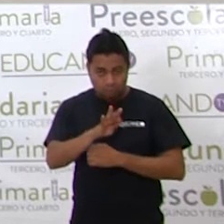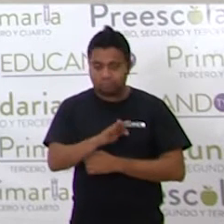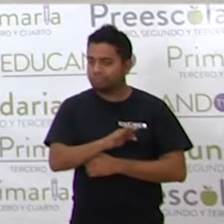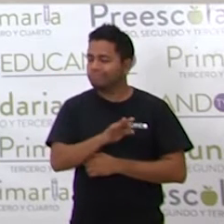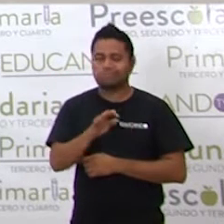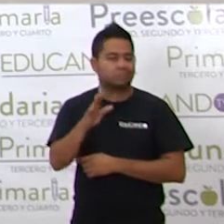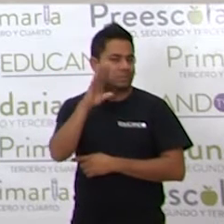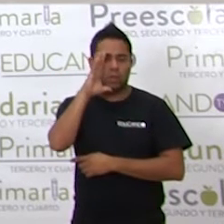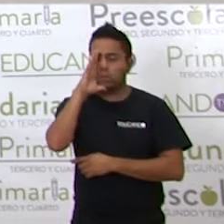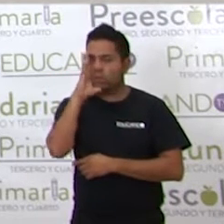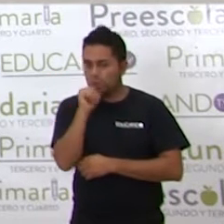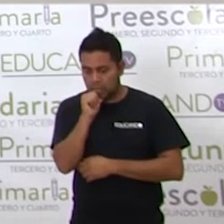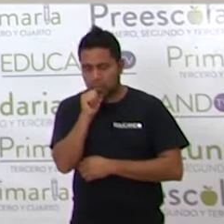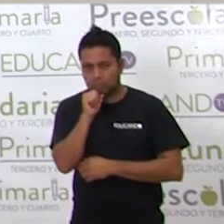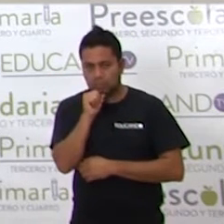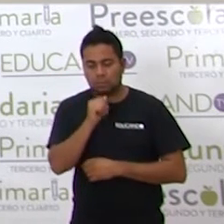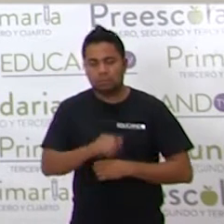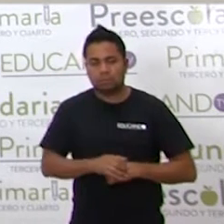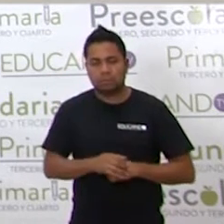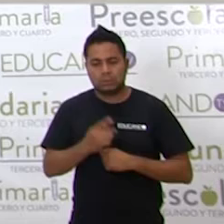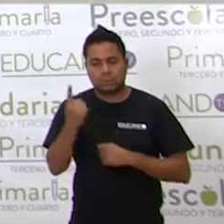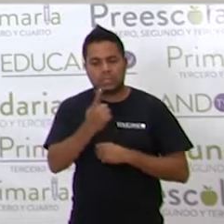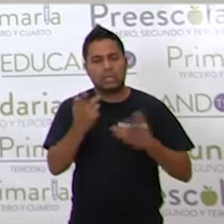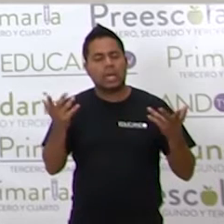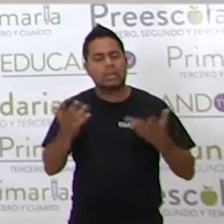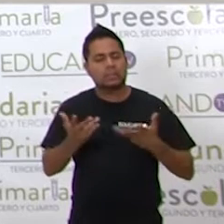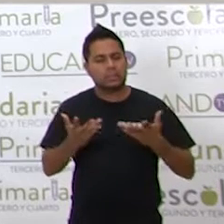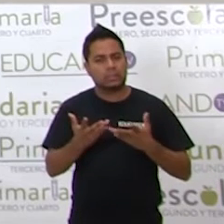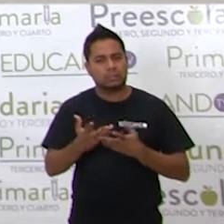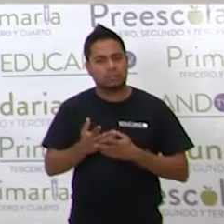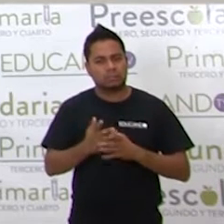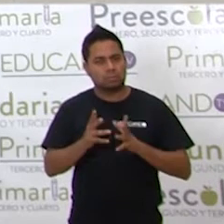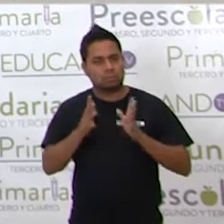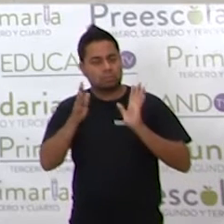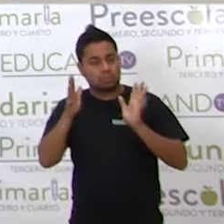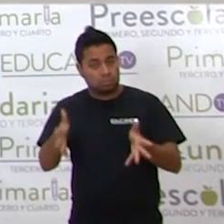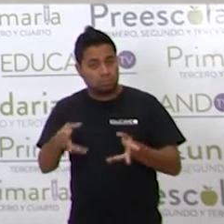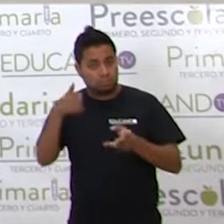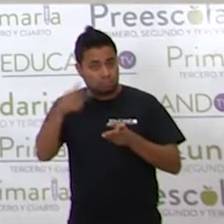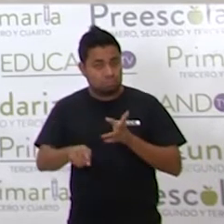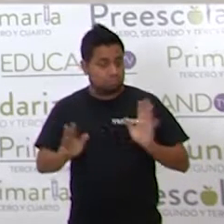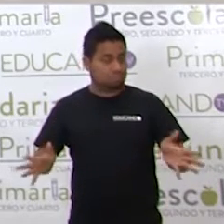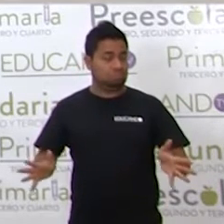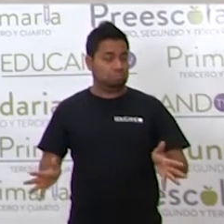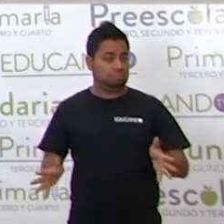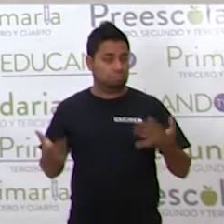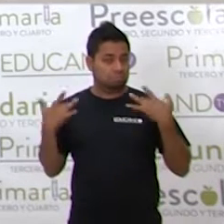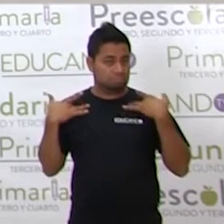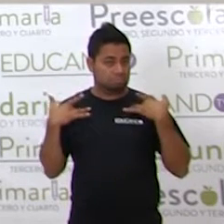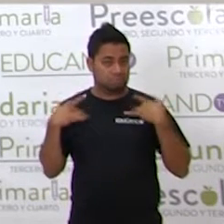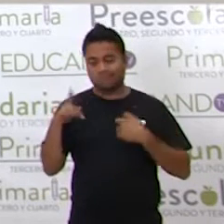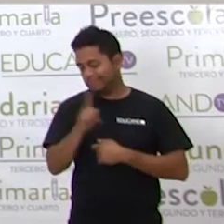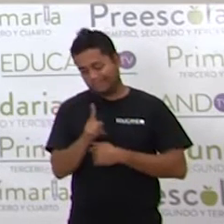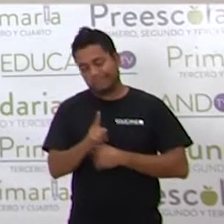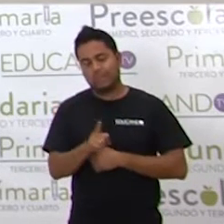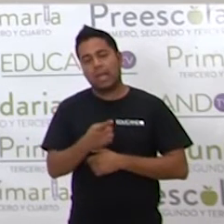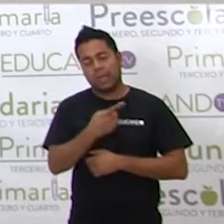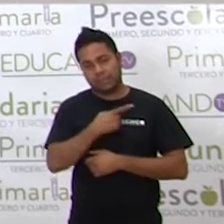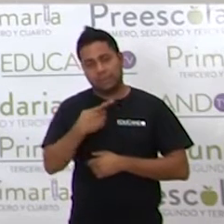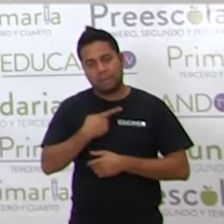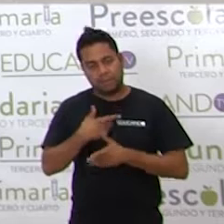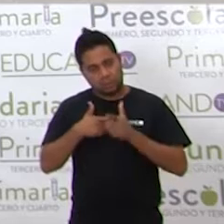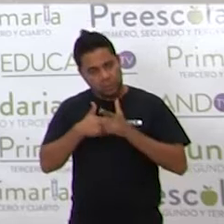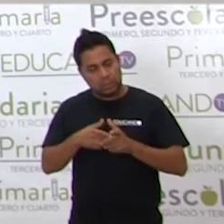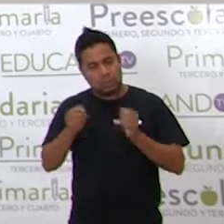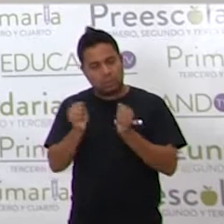prácticamente imposible. ¿Qué hacemos? ¿Nos detenemos? No, no nos vamos a detener. Tenemos que